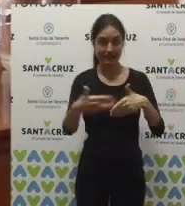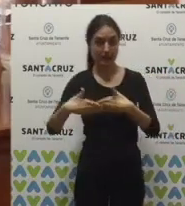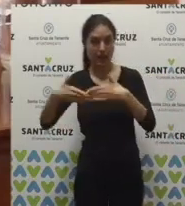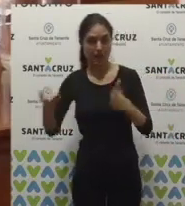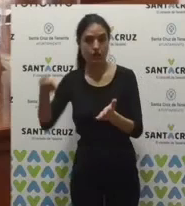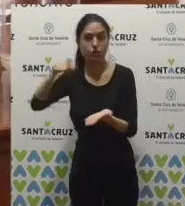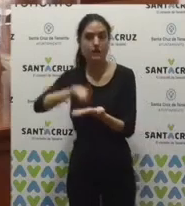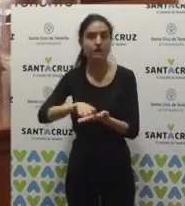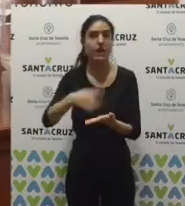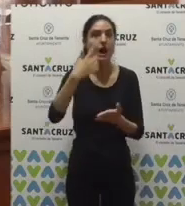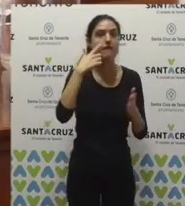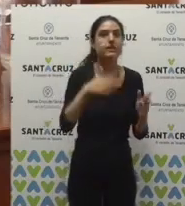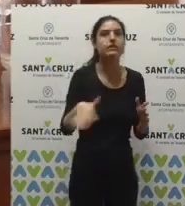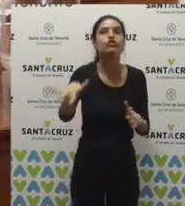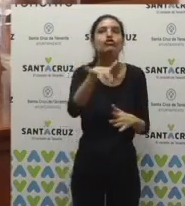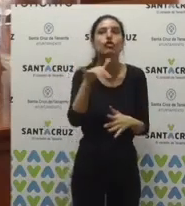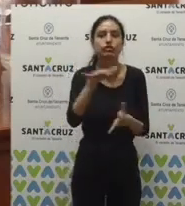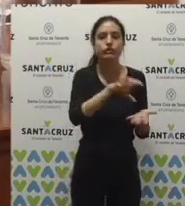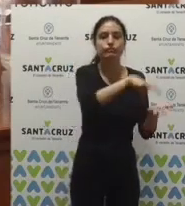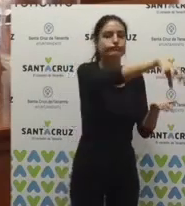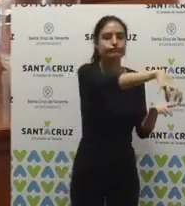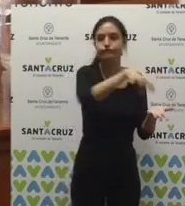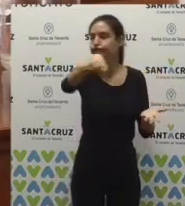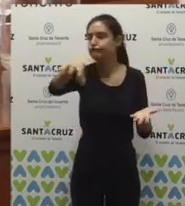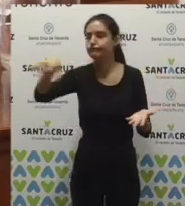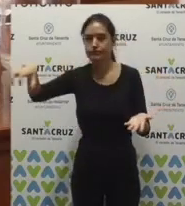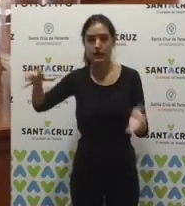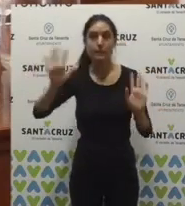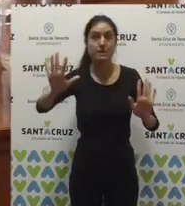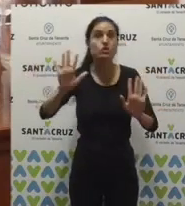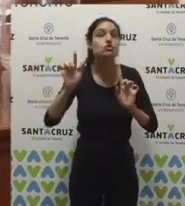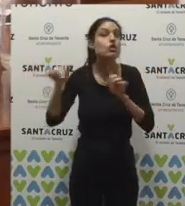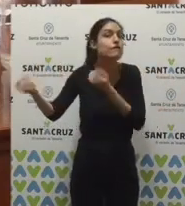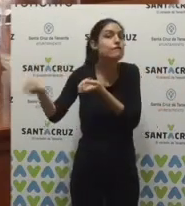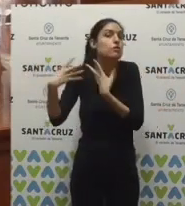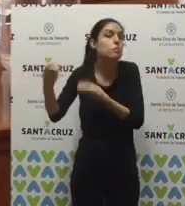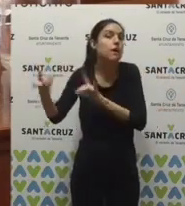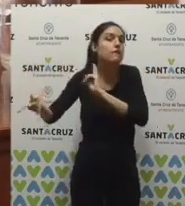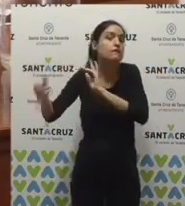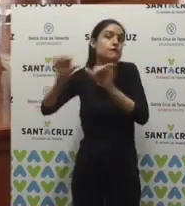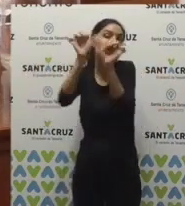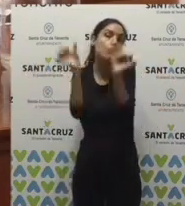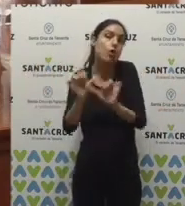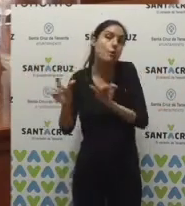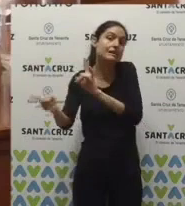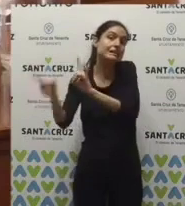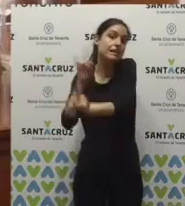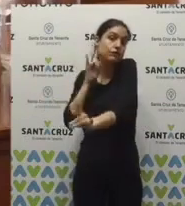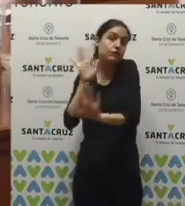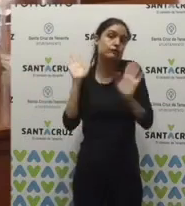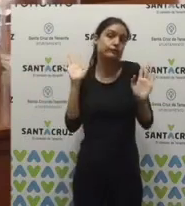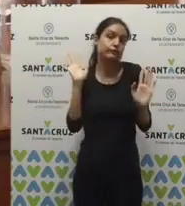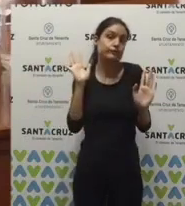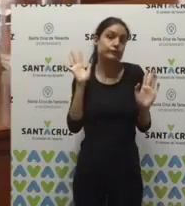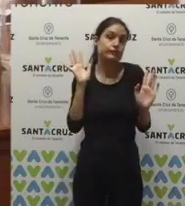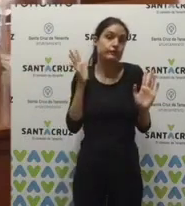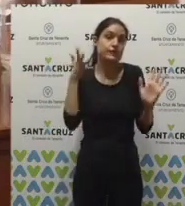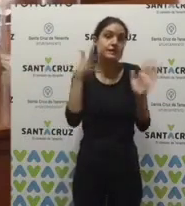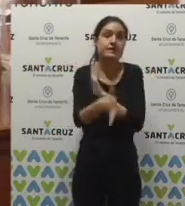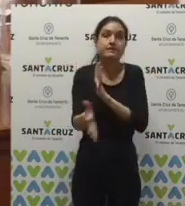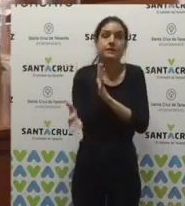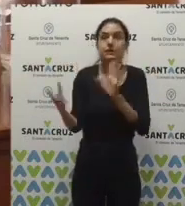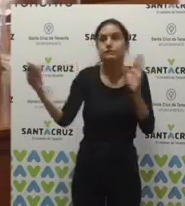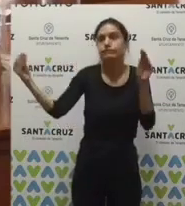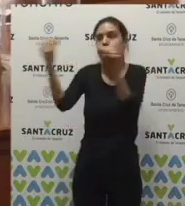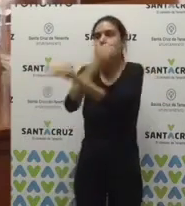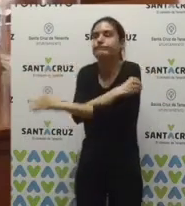esta es la información que a mí se me ha trasladado e insisto que ha sido vídeo telefónica y yo creo que si fuera el cierre total o incluso que se les podrá